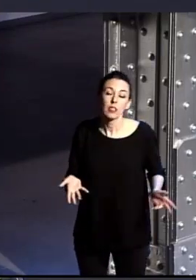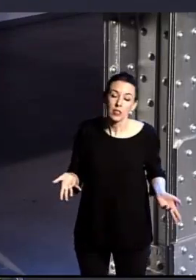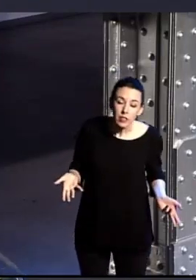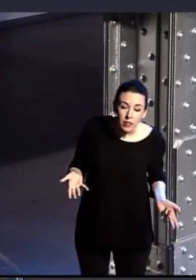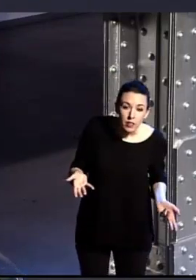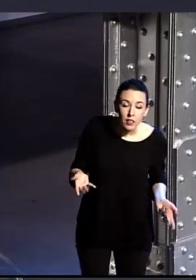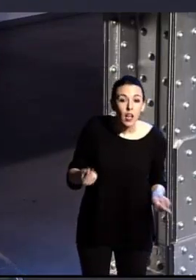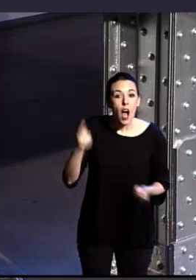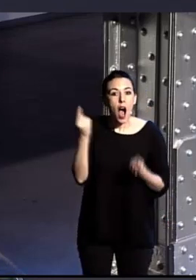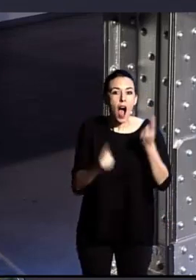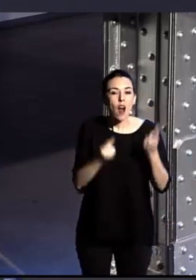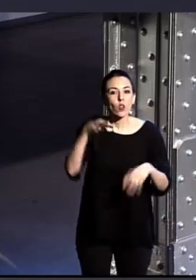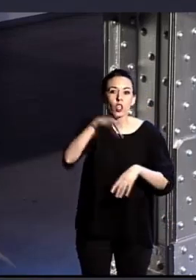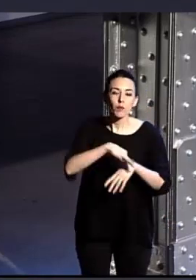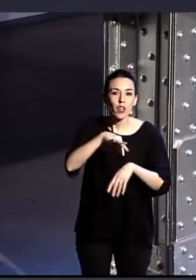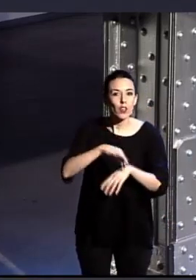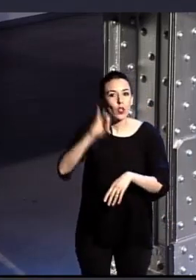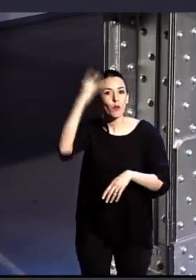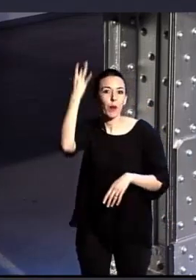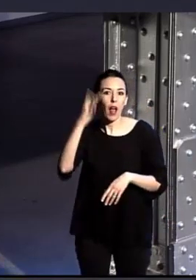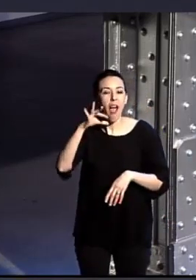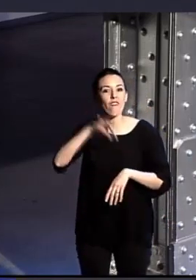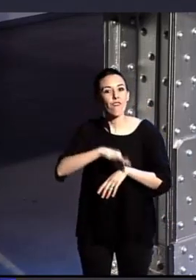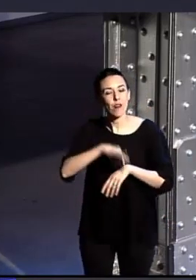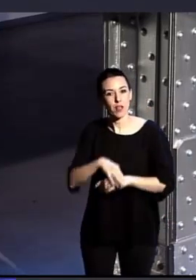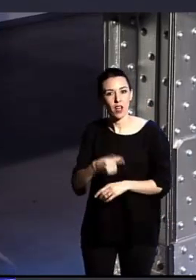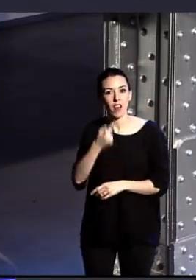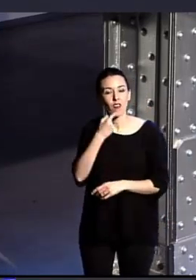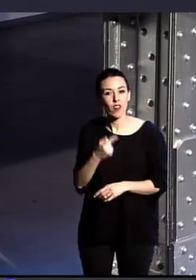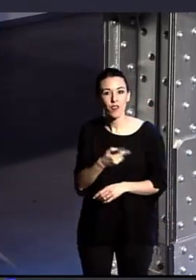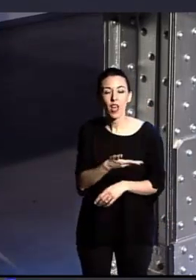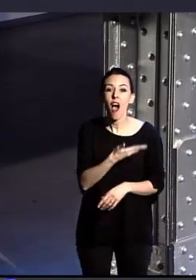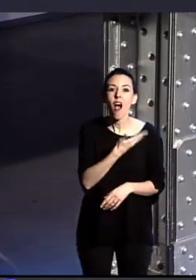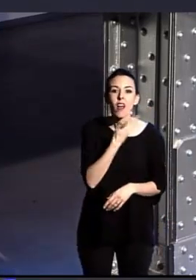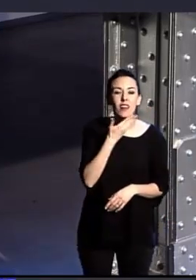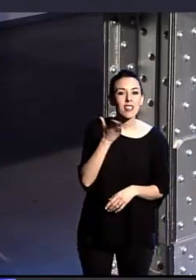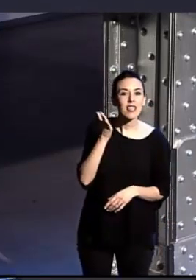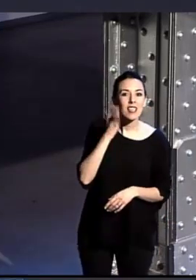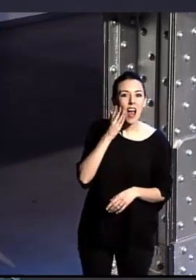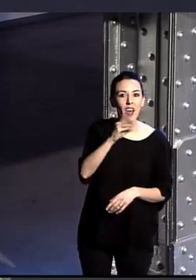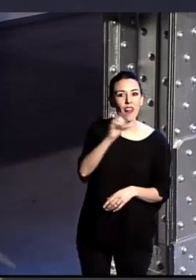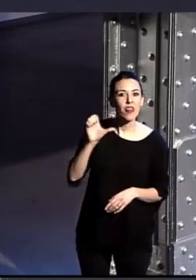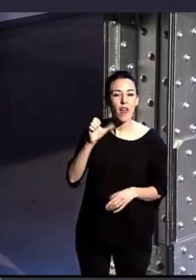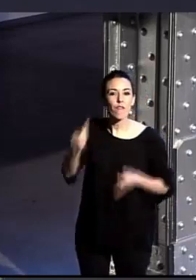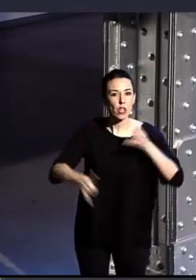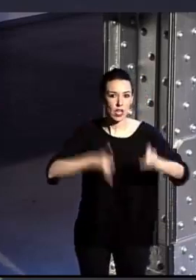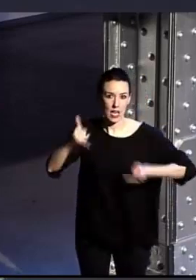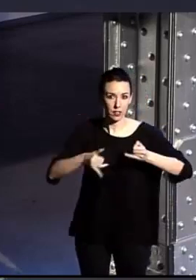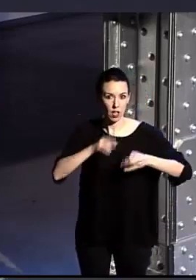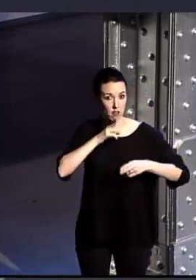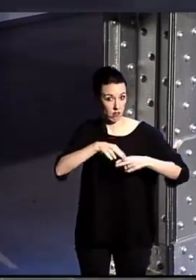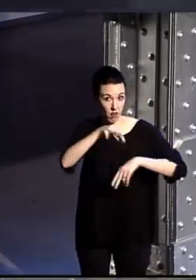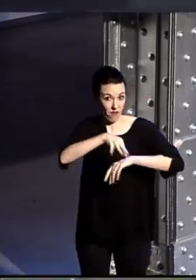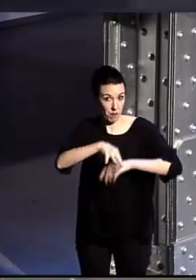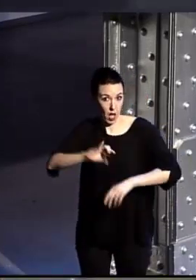Y entonces algunos médicos inventaron una enfermedad ficticia que es la cara de bicicleta. ¿Cara de bicicleta? Cara de bicicleta, sí. ¿Como